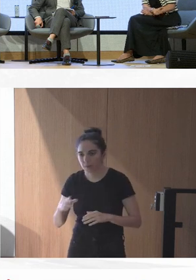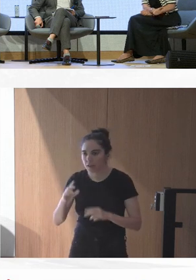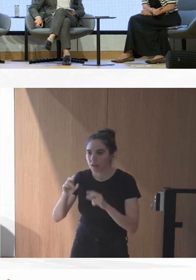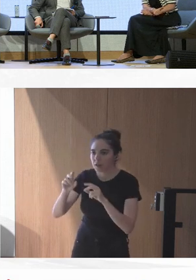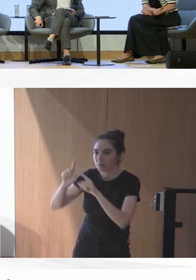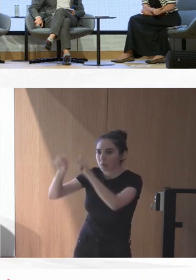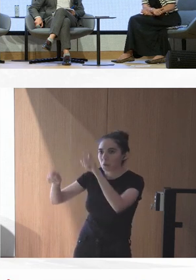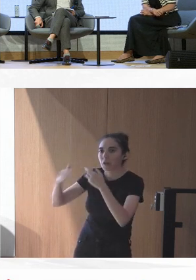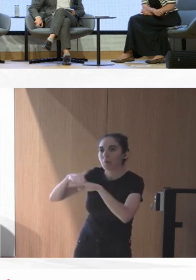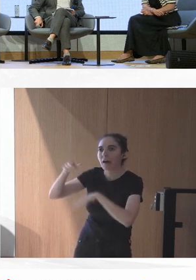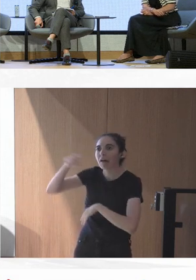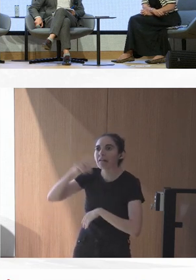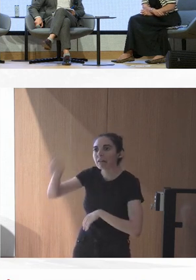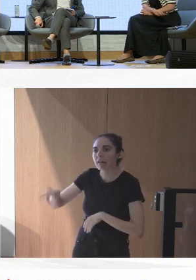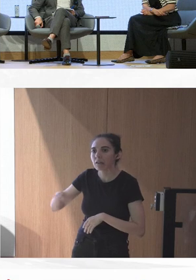pregunta?